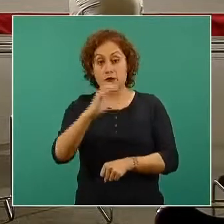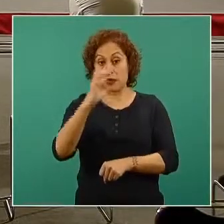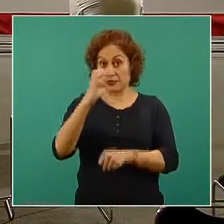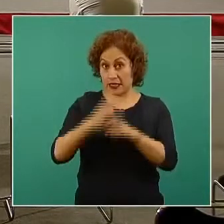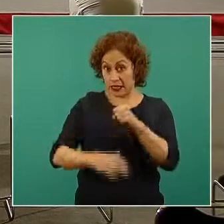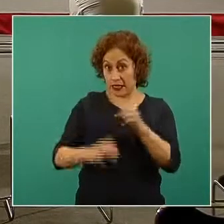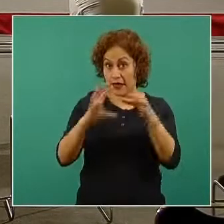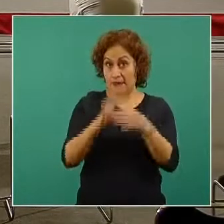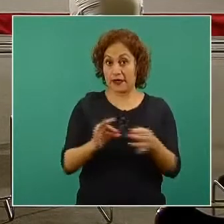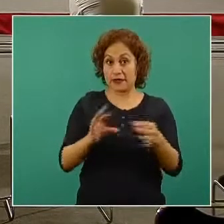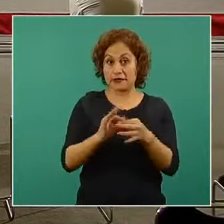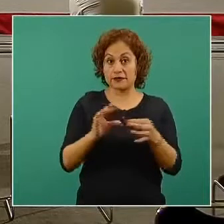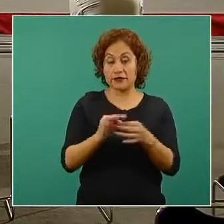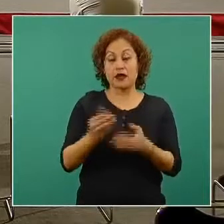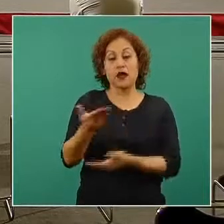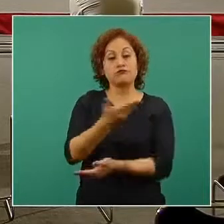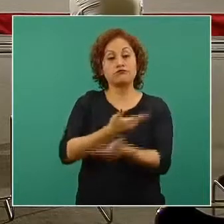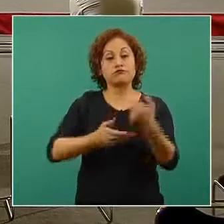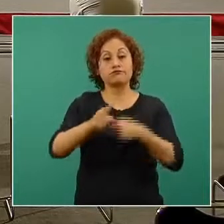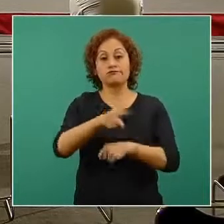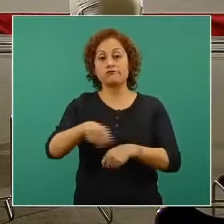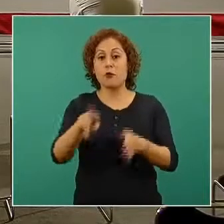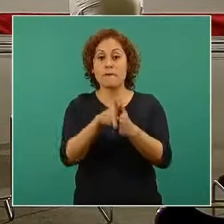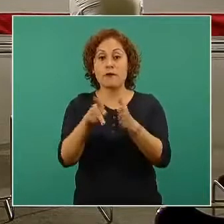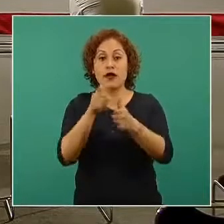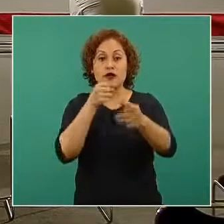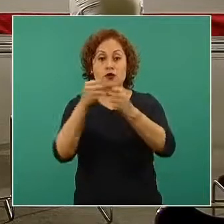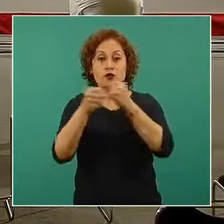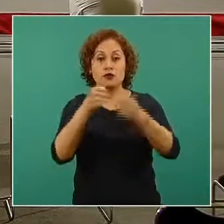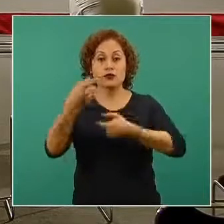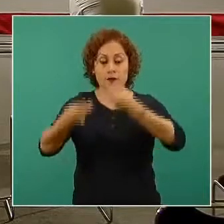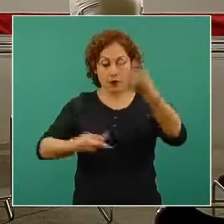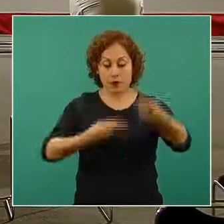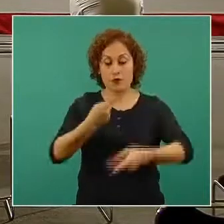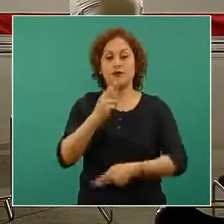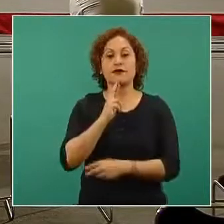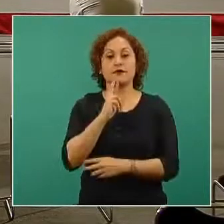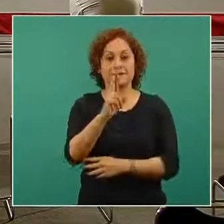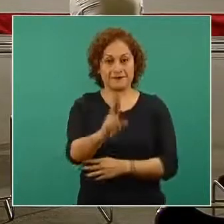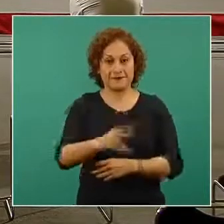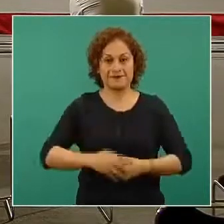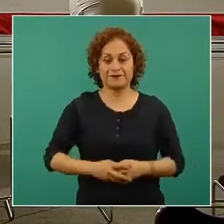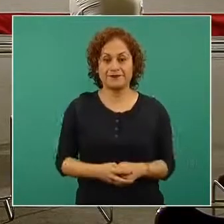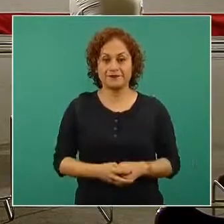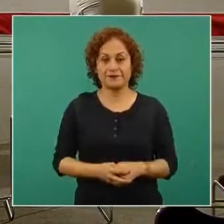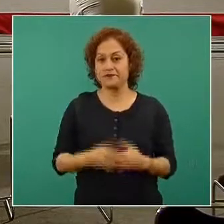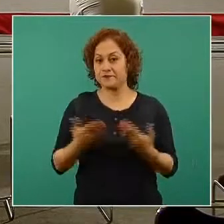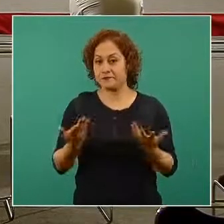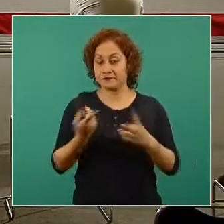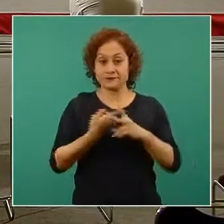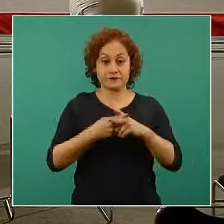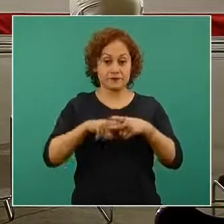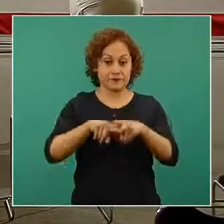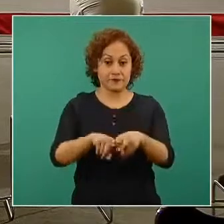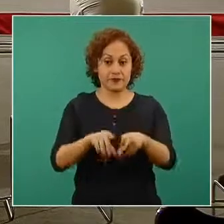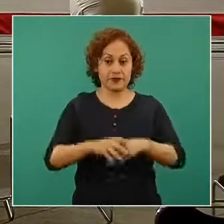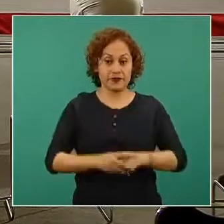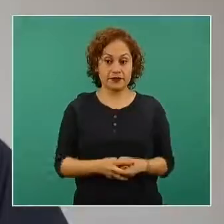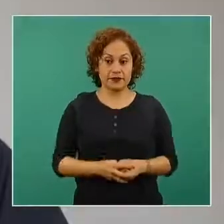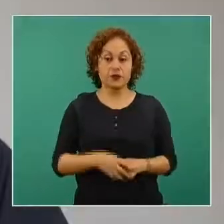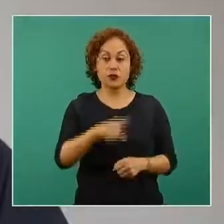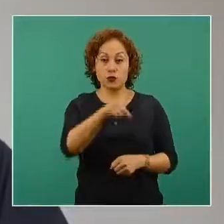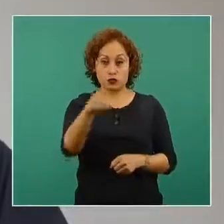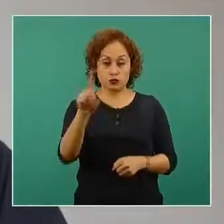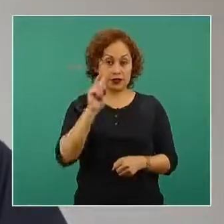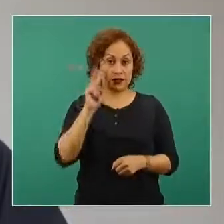medios de comunicación y poder responder preguntas en relación a estos temas. Entonces, bueno, vamos a iniciar. Están ustedes